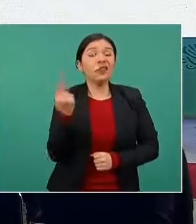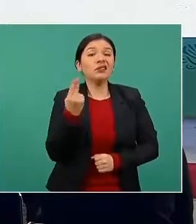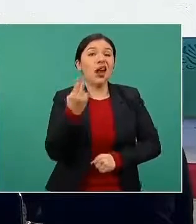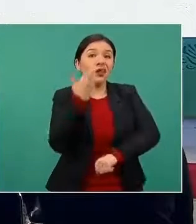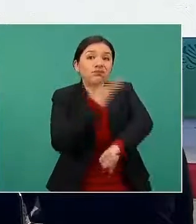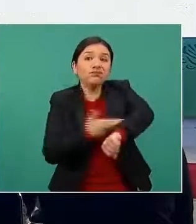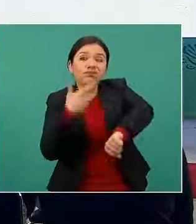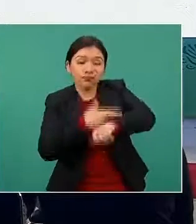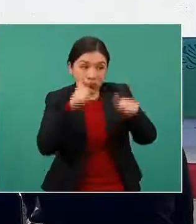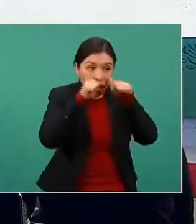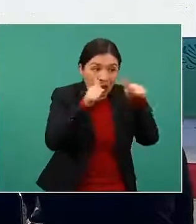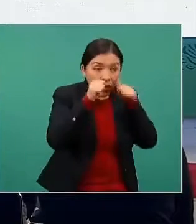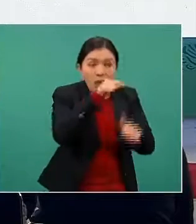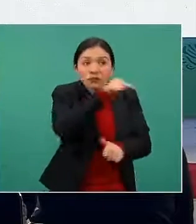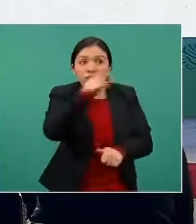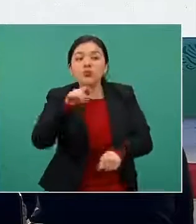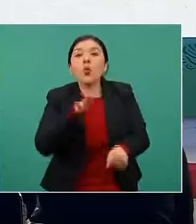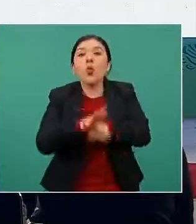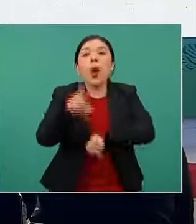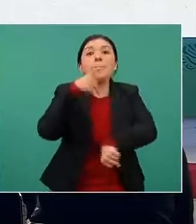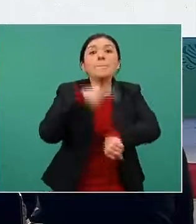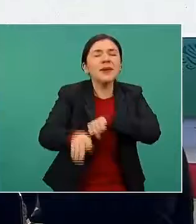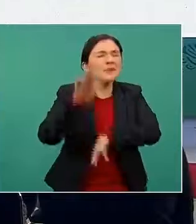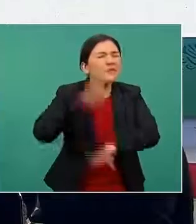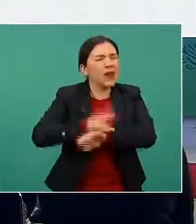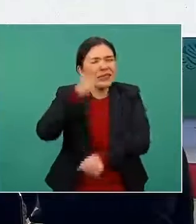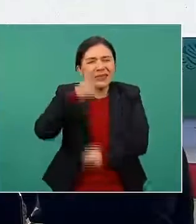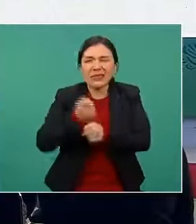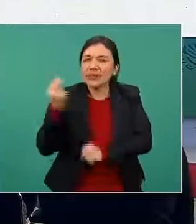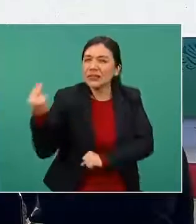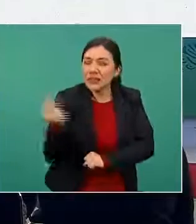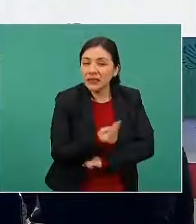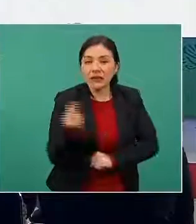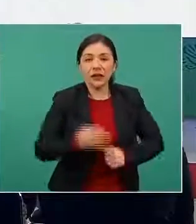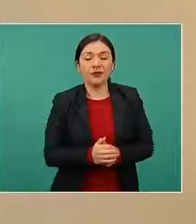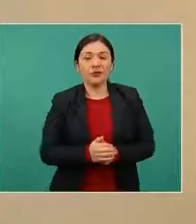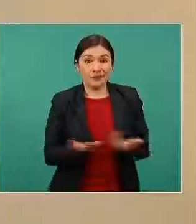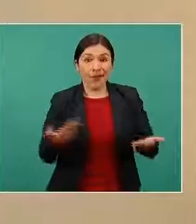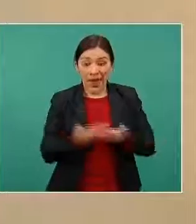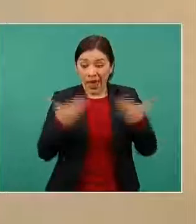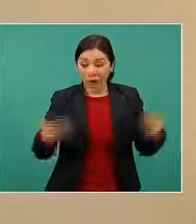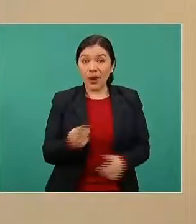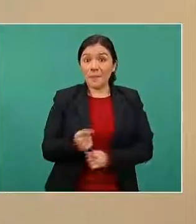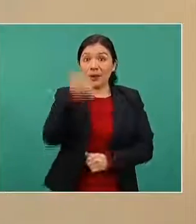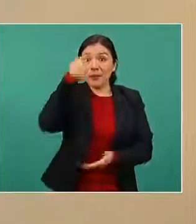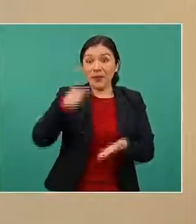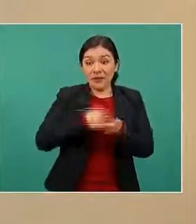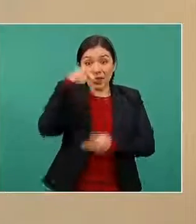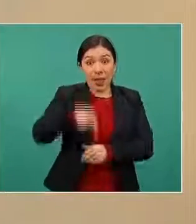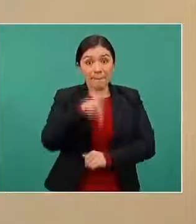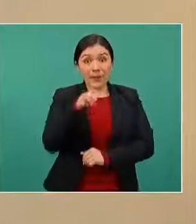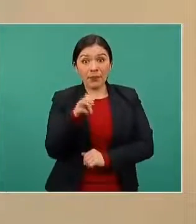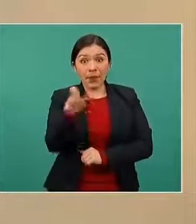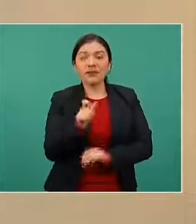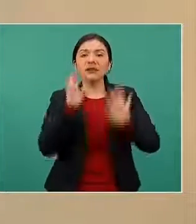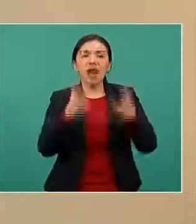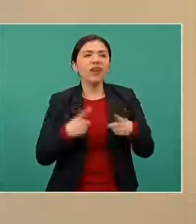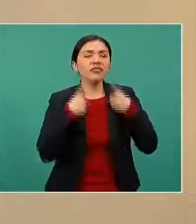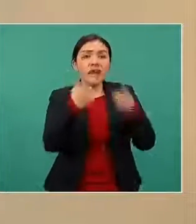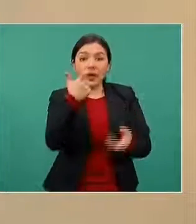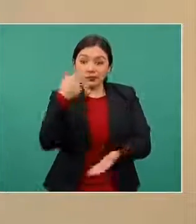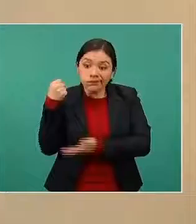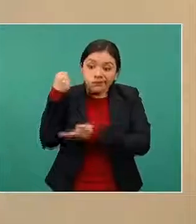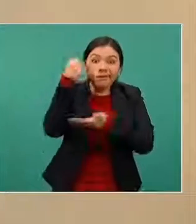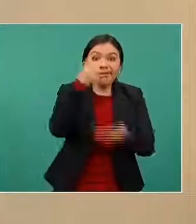estos riesgos de manera prioritaria, por lo que por primera vez en Pemex se asignaron